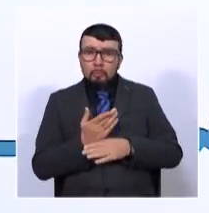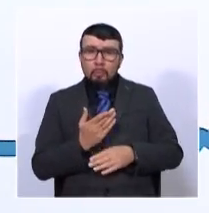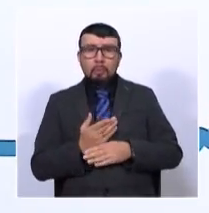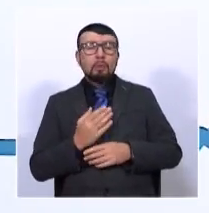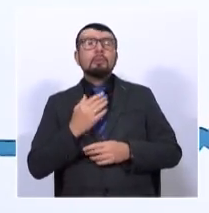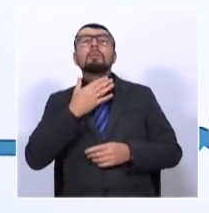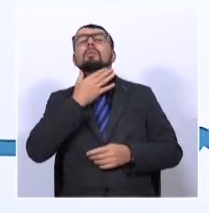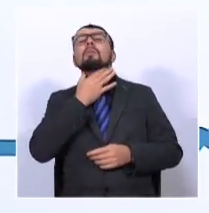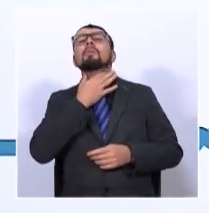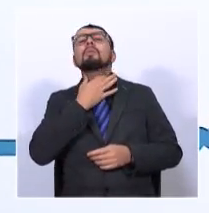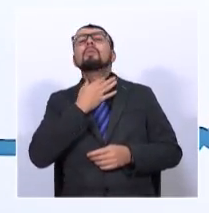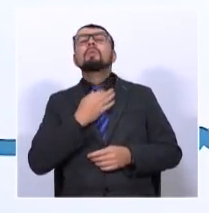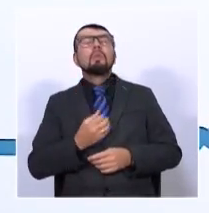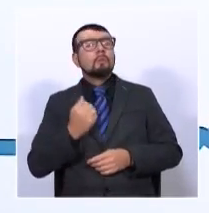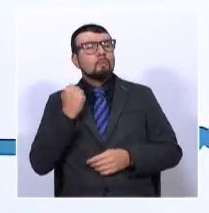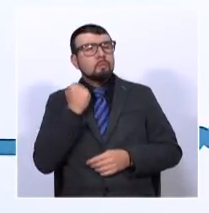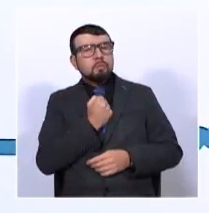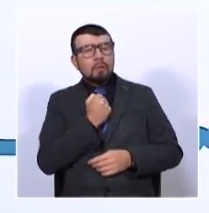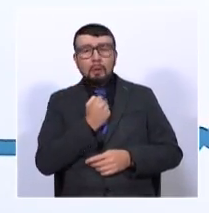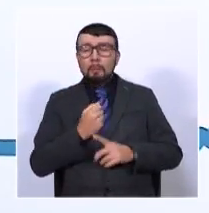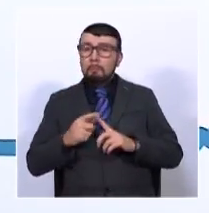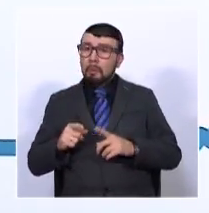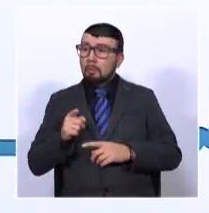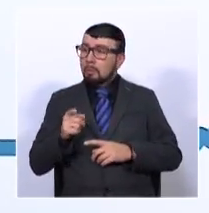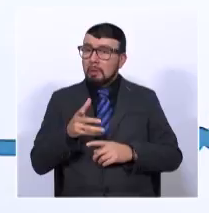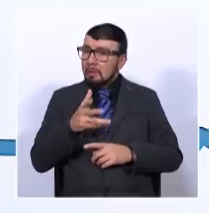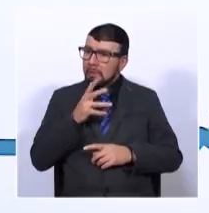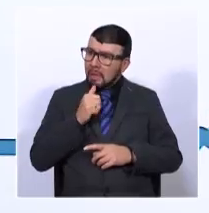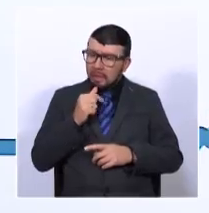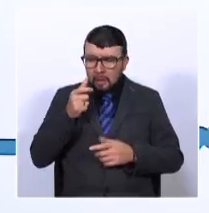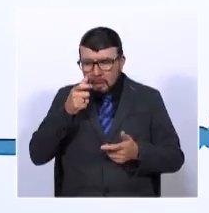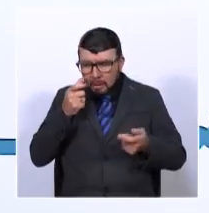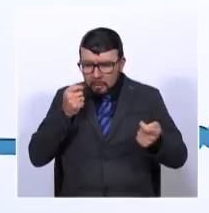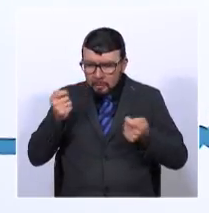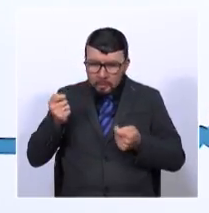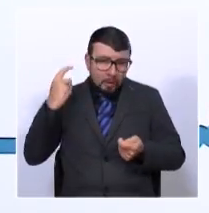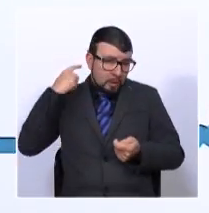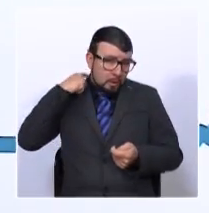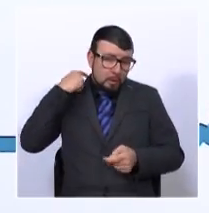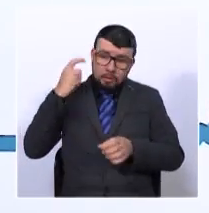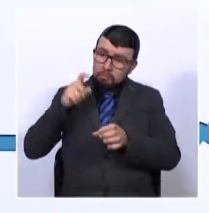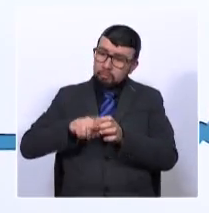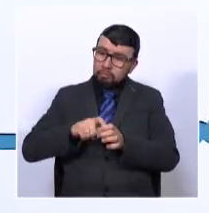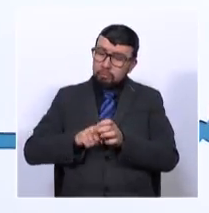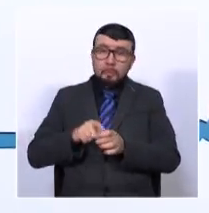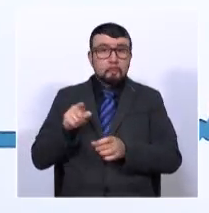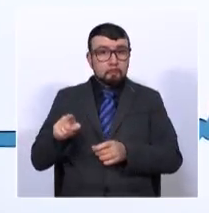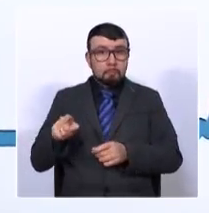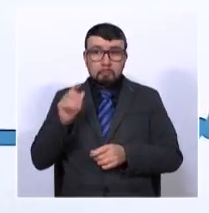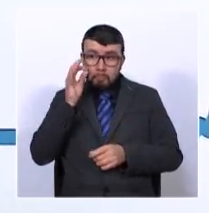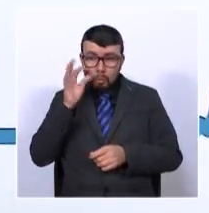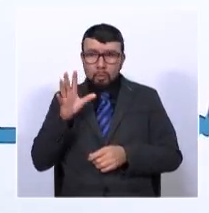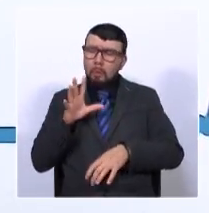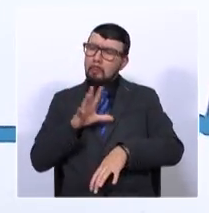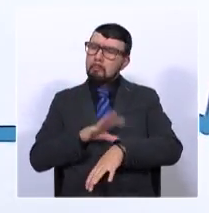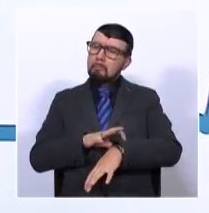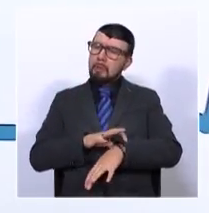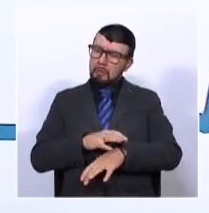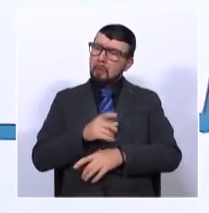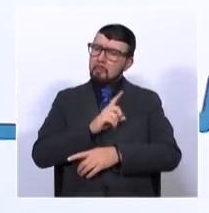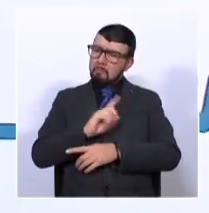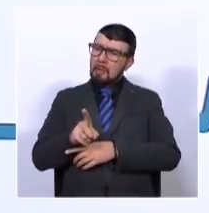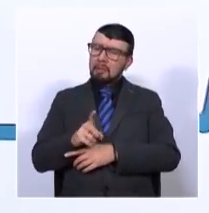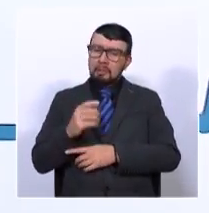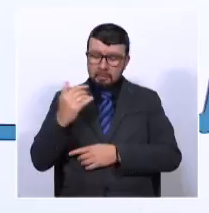fuerza en las cuerdas vocales y nadie le hubiera evaluado la columna cervical. Muy acertado el médico que mandó esa radiografía